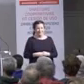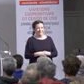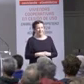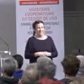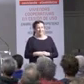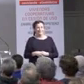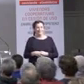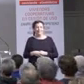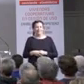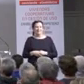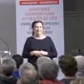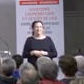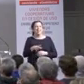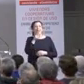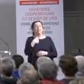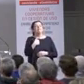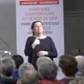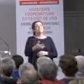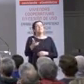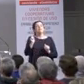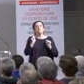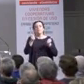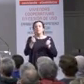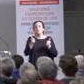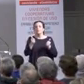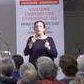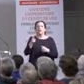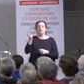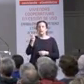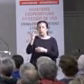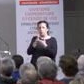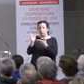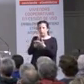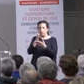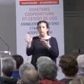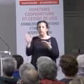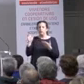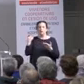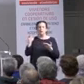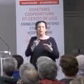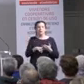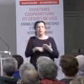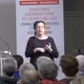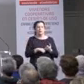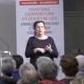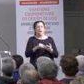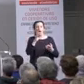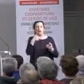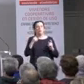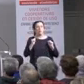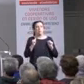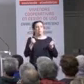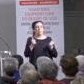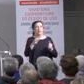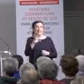Vale, voy a empezar, bueno, hemos pasado estas partes y voy a trasladar lo que